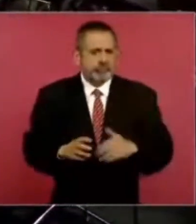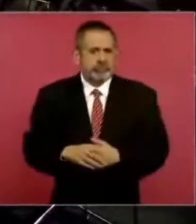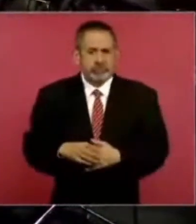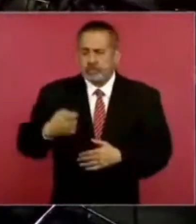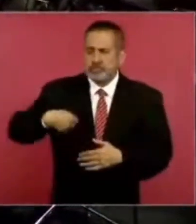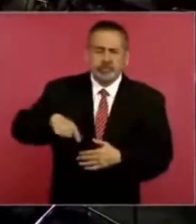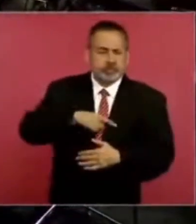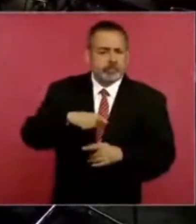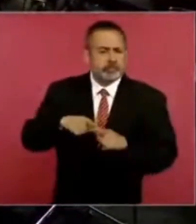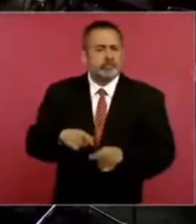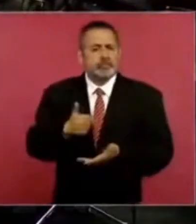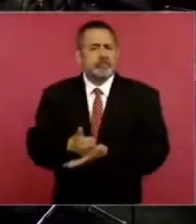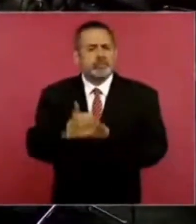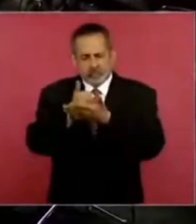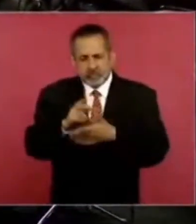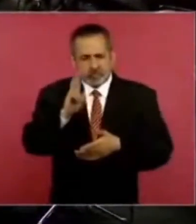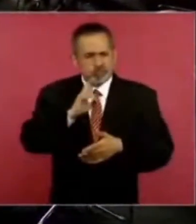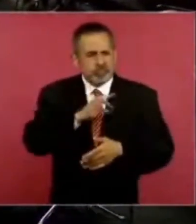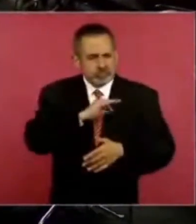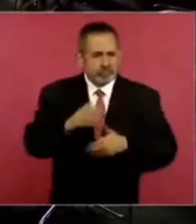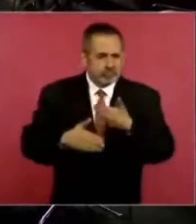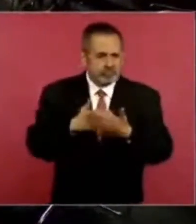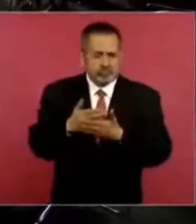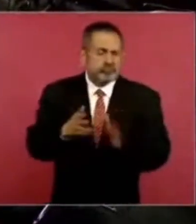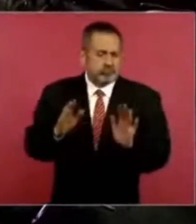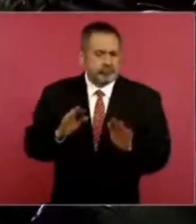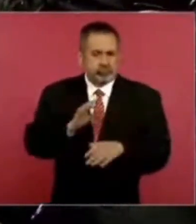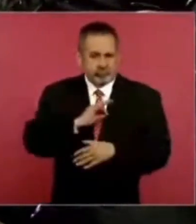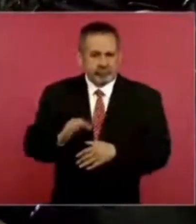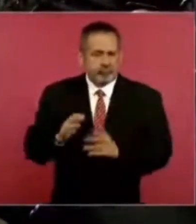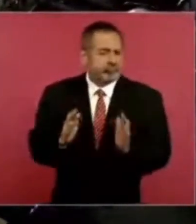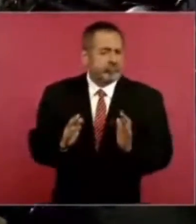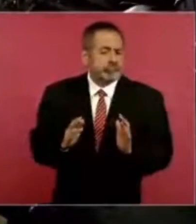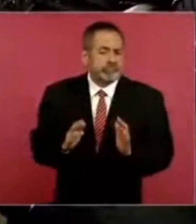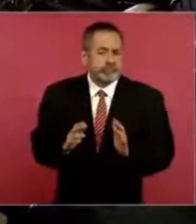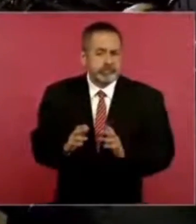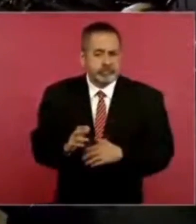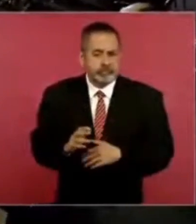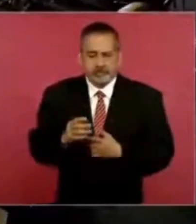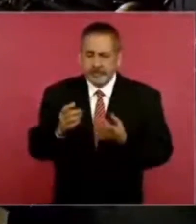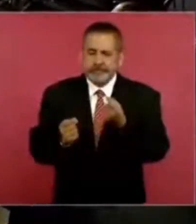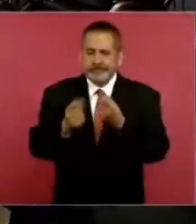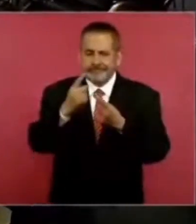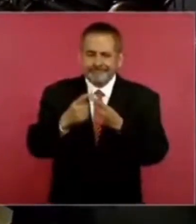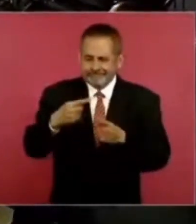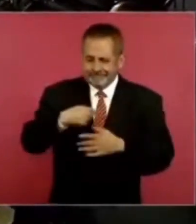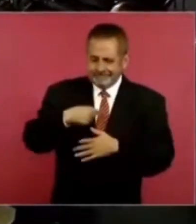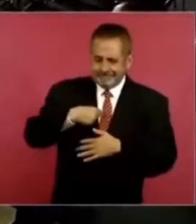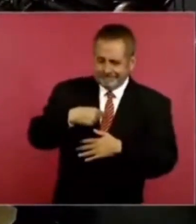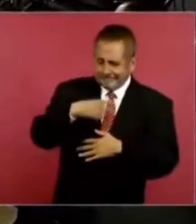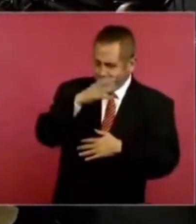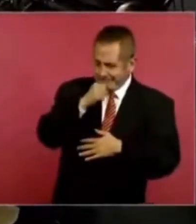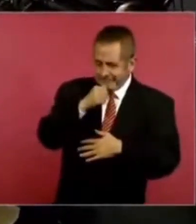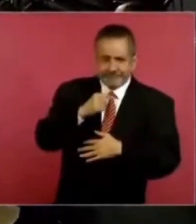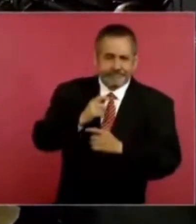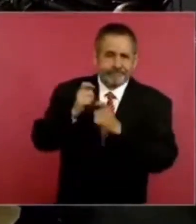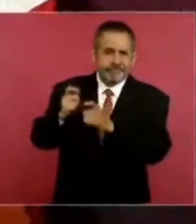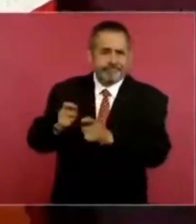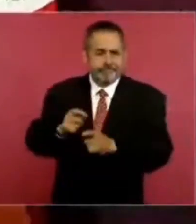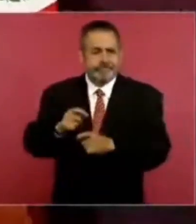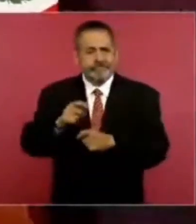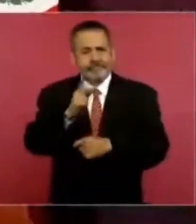nosotros ayudamos en todo lo que podamos. Tenemos el límite de que hay cosas que dependen del Poder Judicial